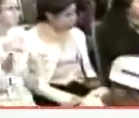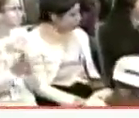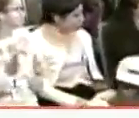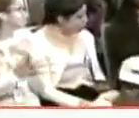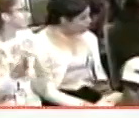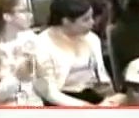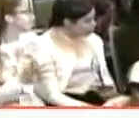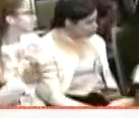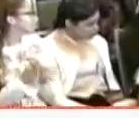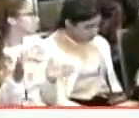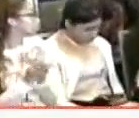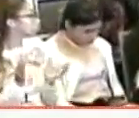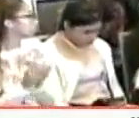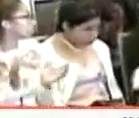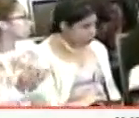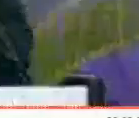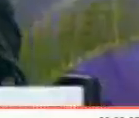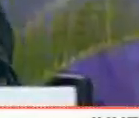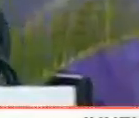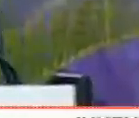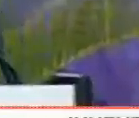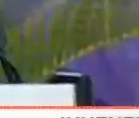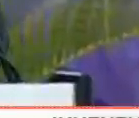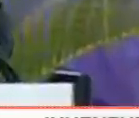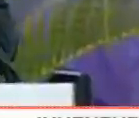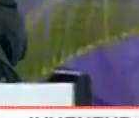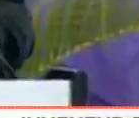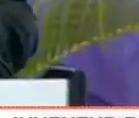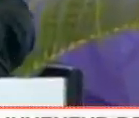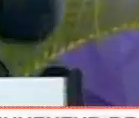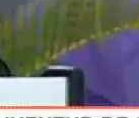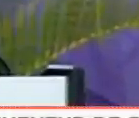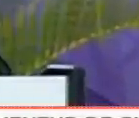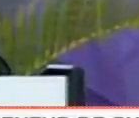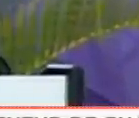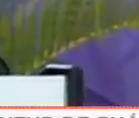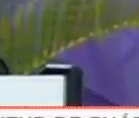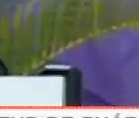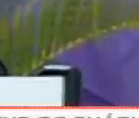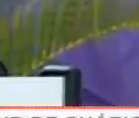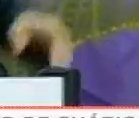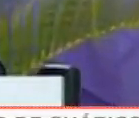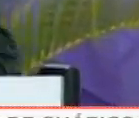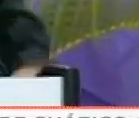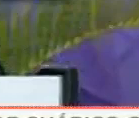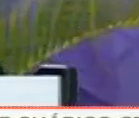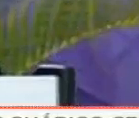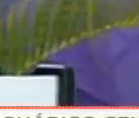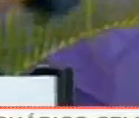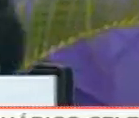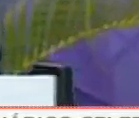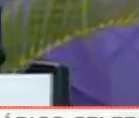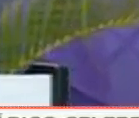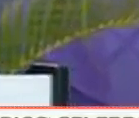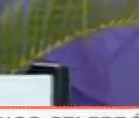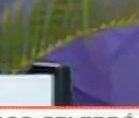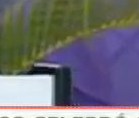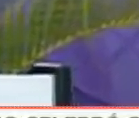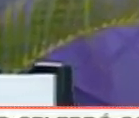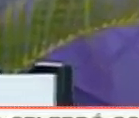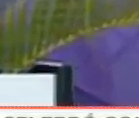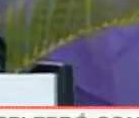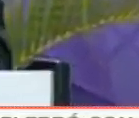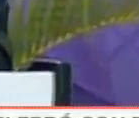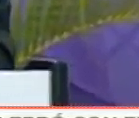del país. Ahora vamos a escuchar también las palabras del coordinador nacional de formación, Nicolás